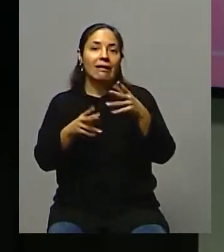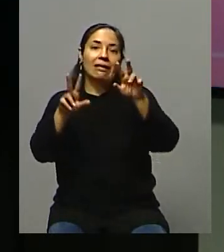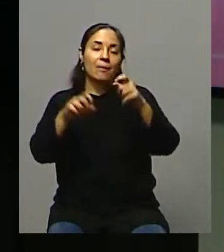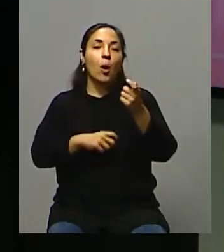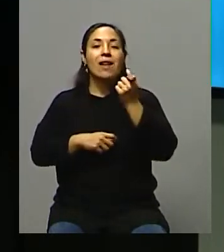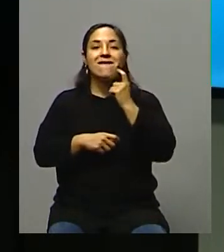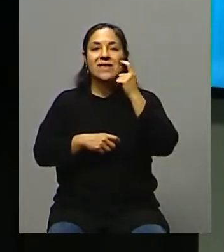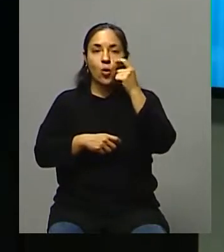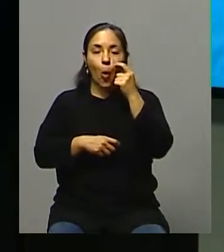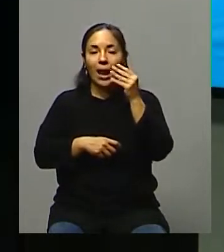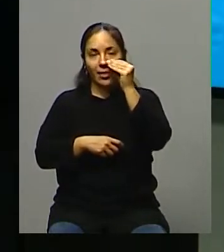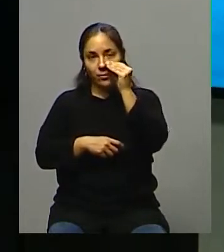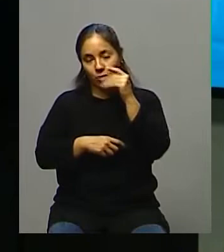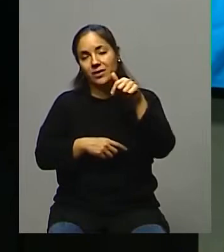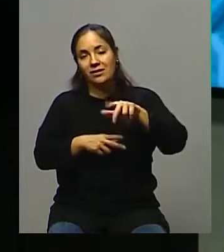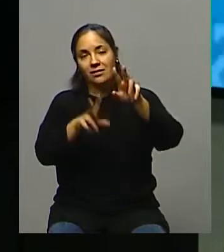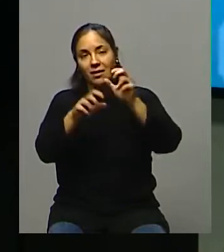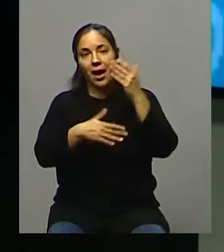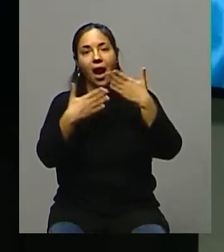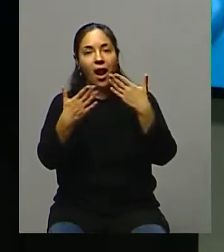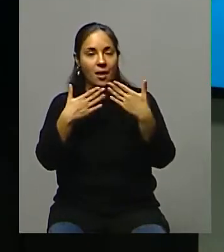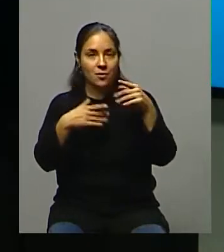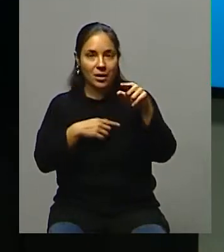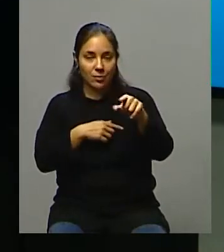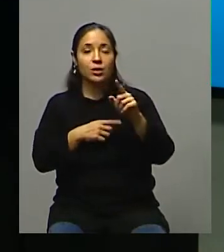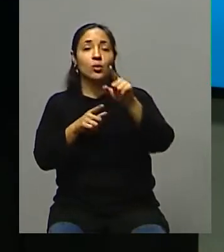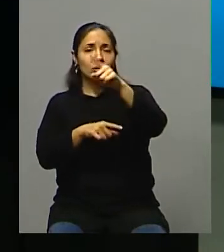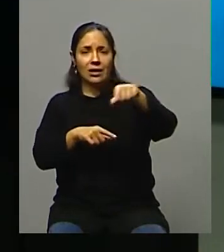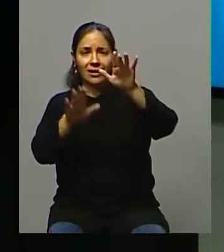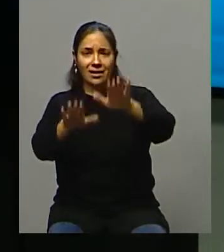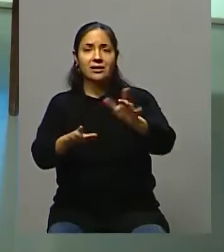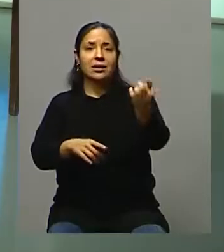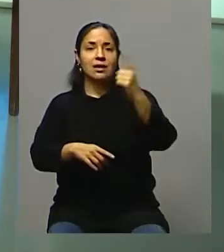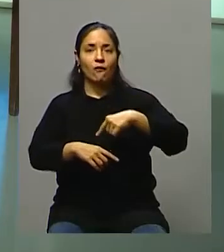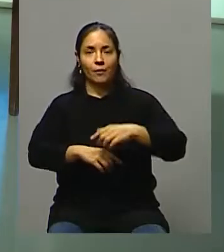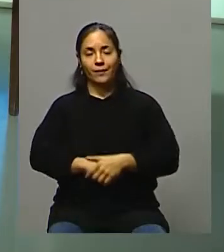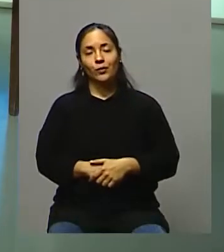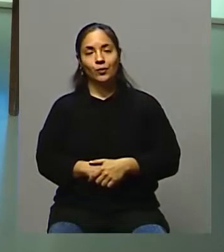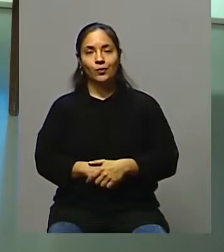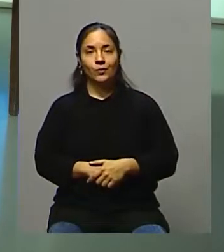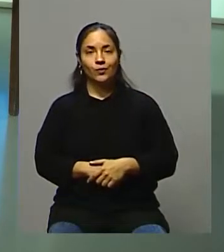próximo bloque vamos a hablar de ese tema, así es que quédense ahí del otro lado, ya regresamos.